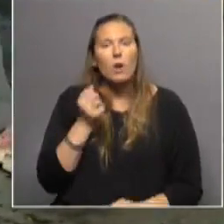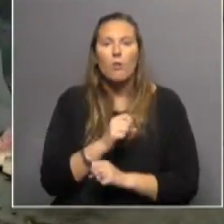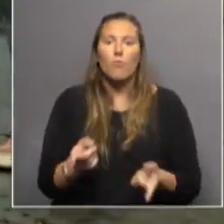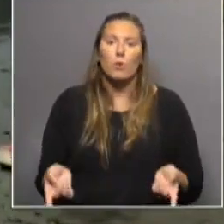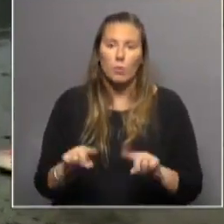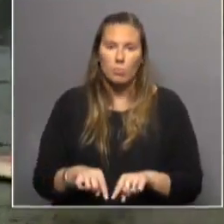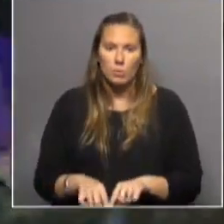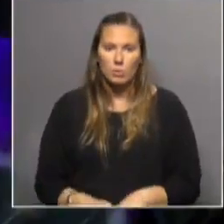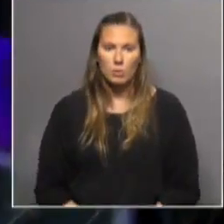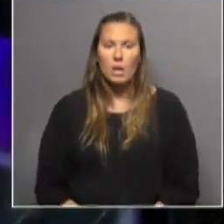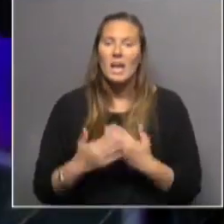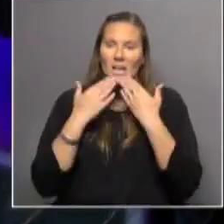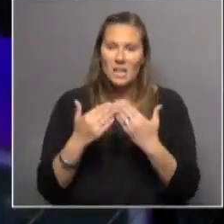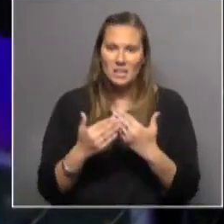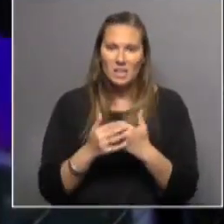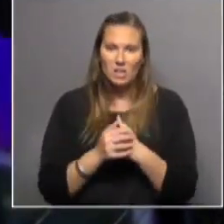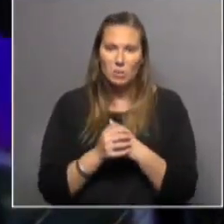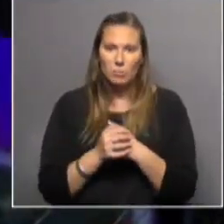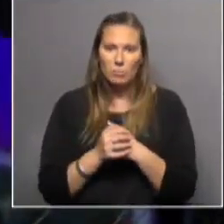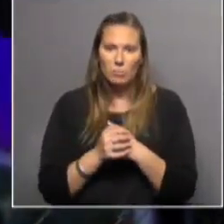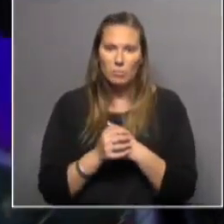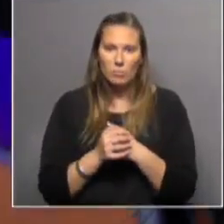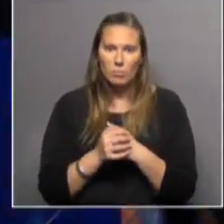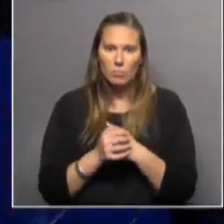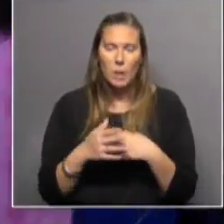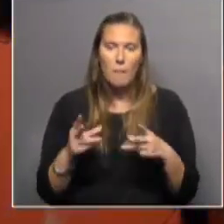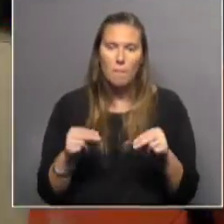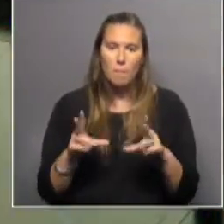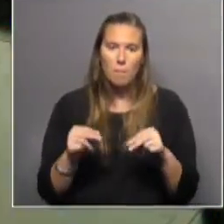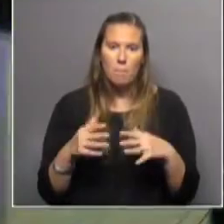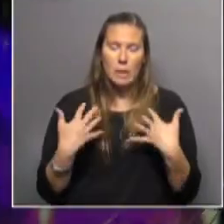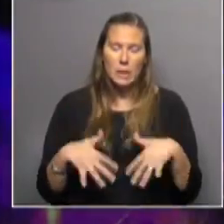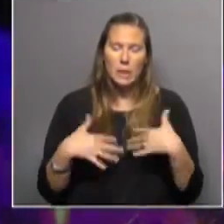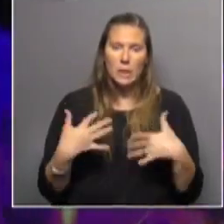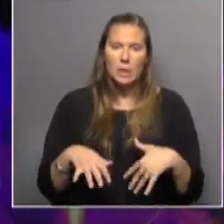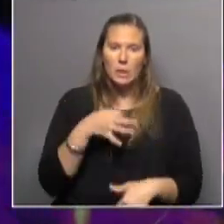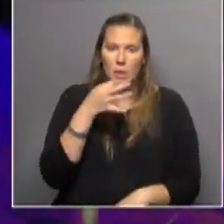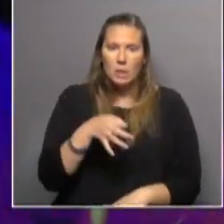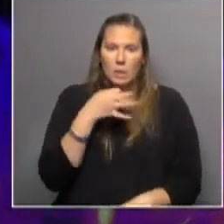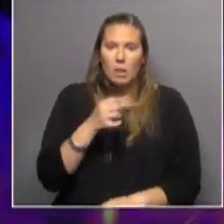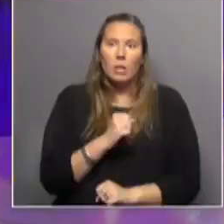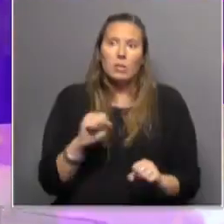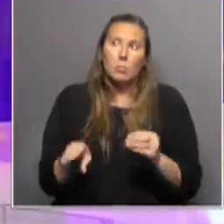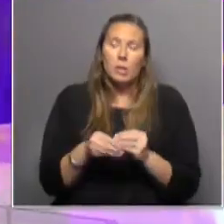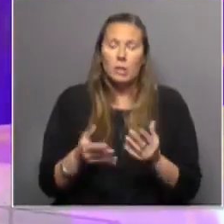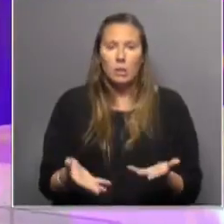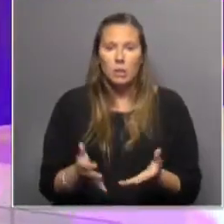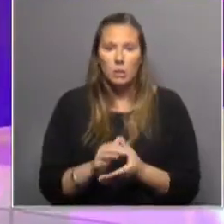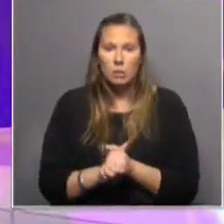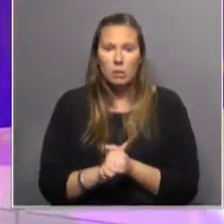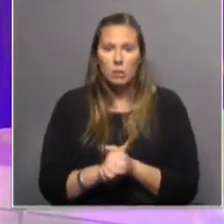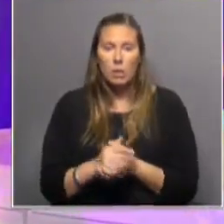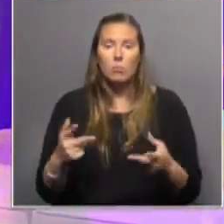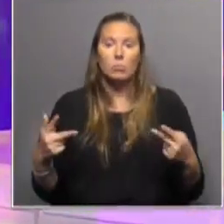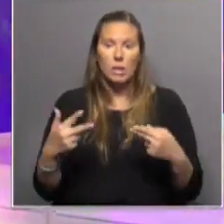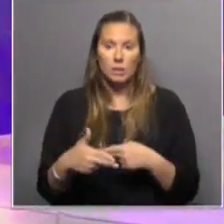volver a estudio. Muchísimas gracias, More. Impresionante el testimonio de Karina Ceballos. ¿Qué más se puede decir? Bueno, nos vamos